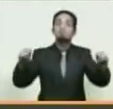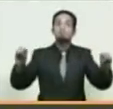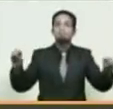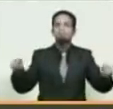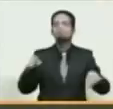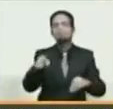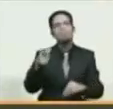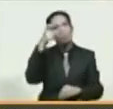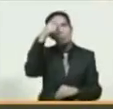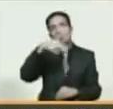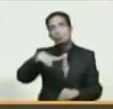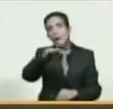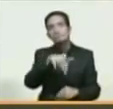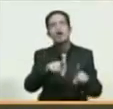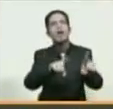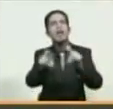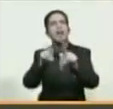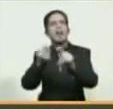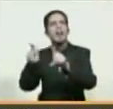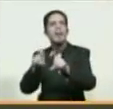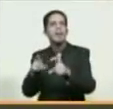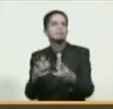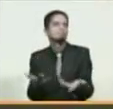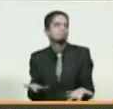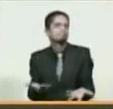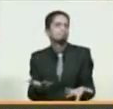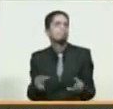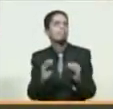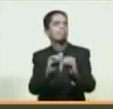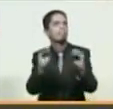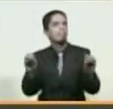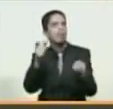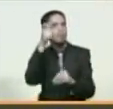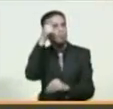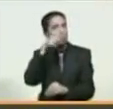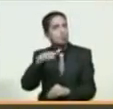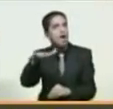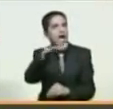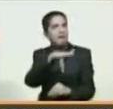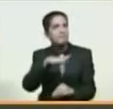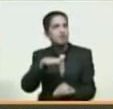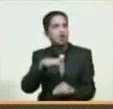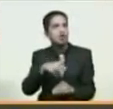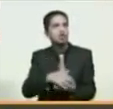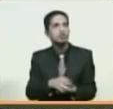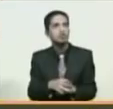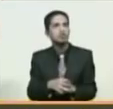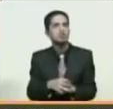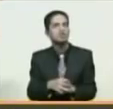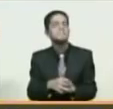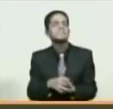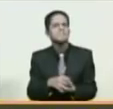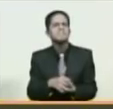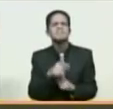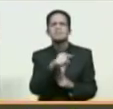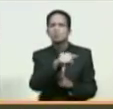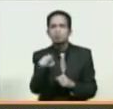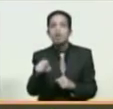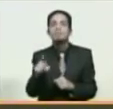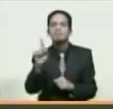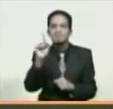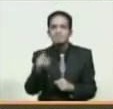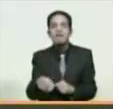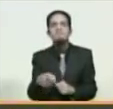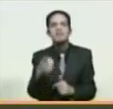del pueblo. No hay otro camino que decirle al poder constituyente originario que se active en